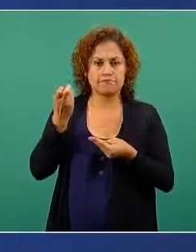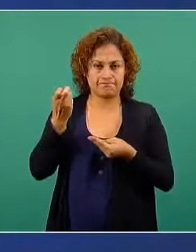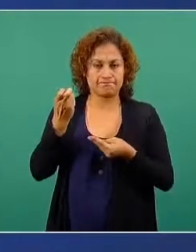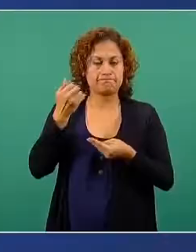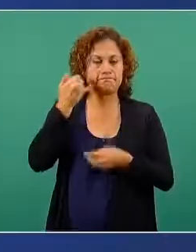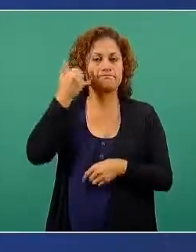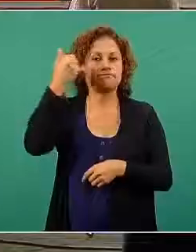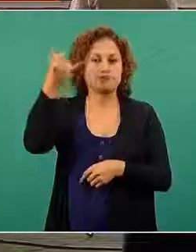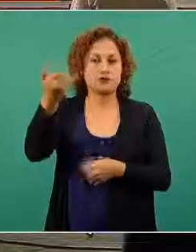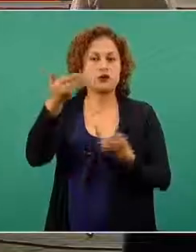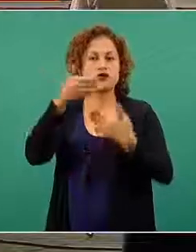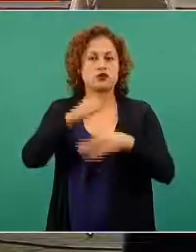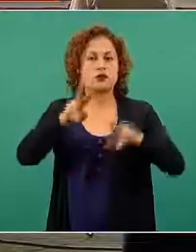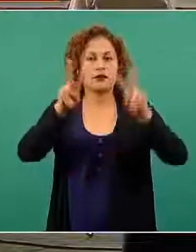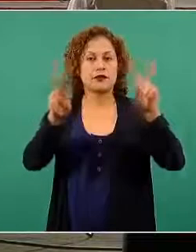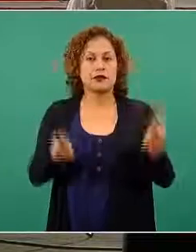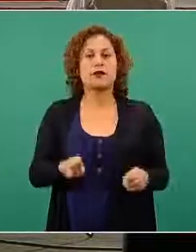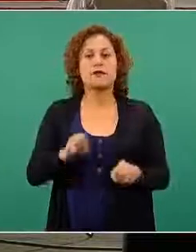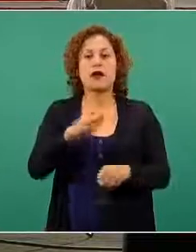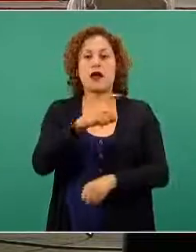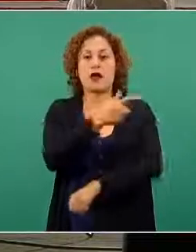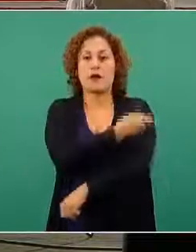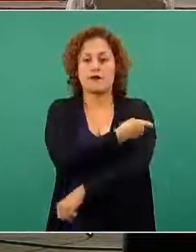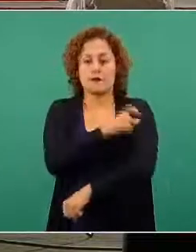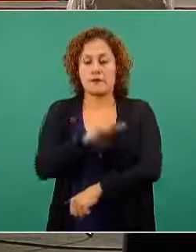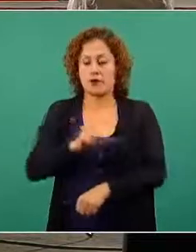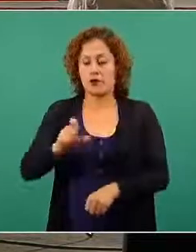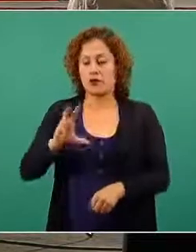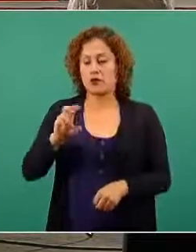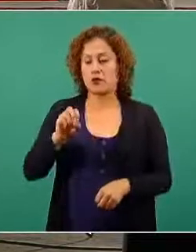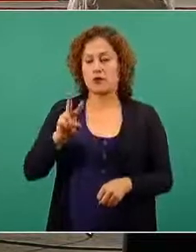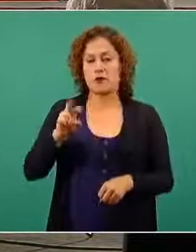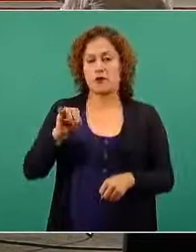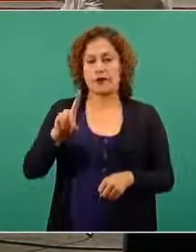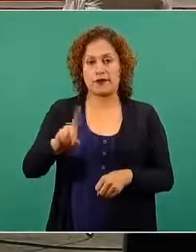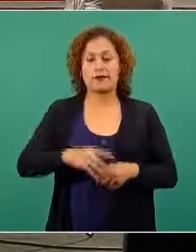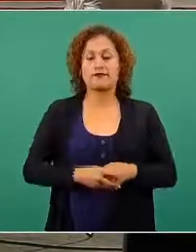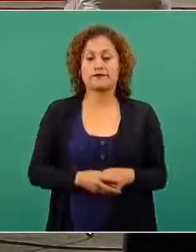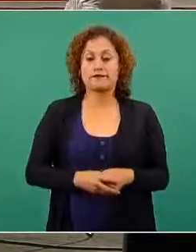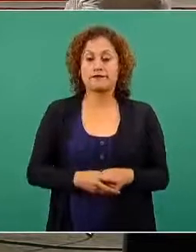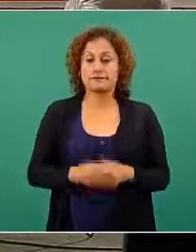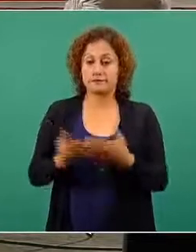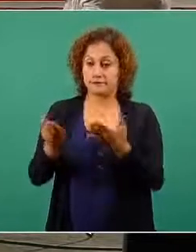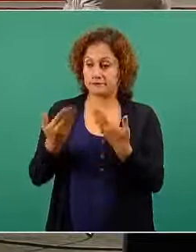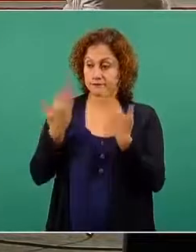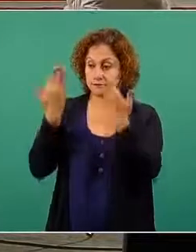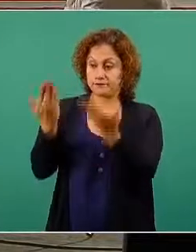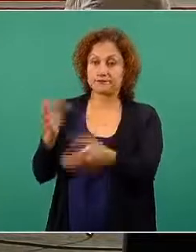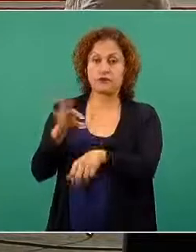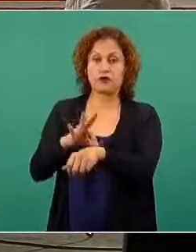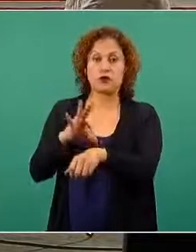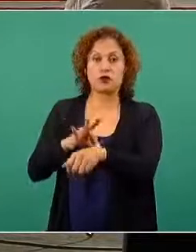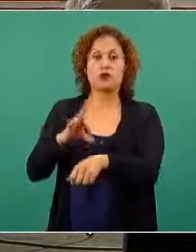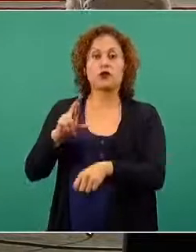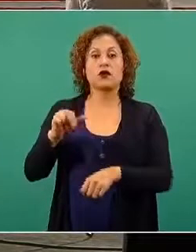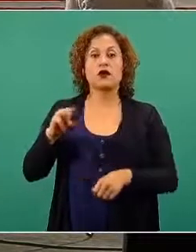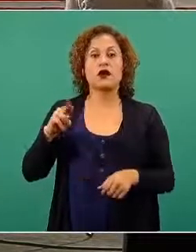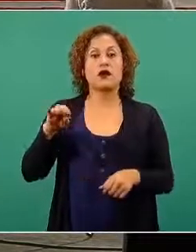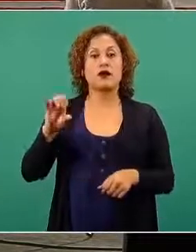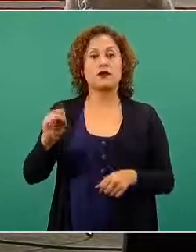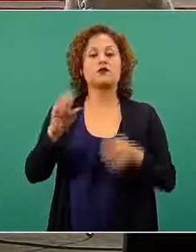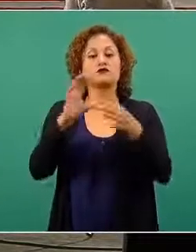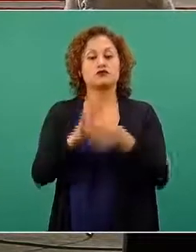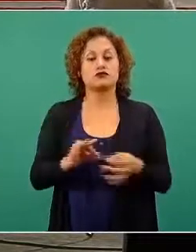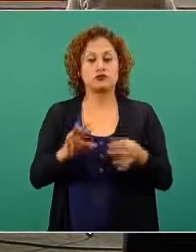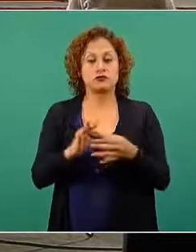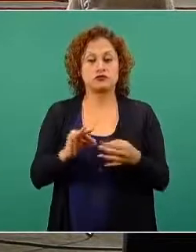vacunas COVID. Vamos a darle la palabra, si es tan amable, el doctor Roberto Ramos Alor para que nos cuente la